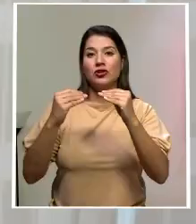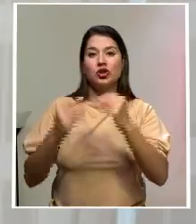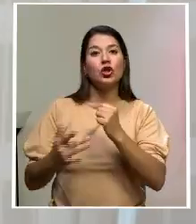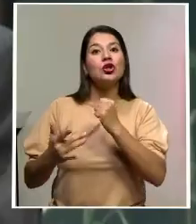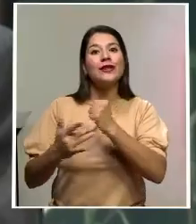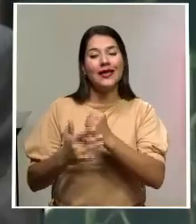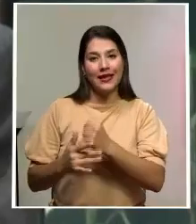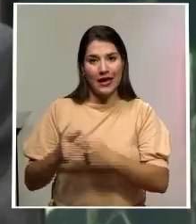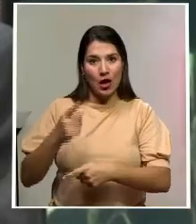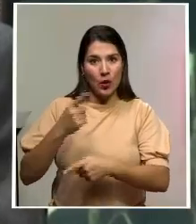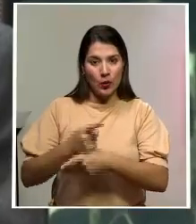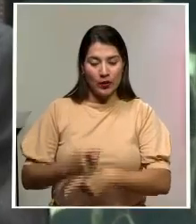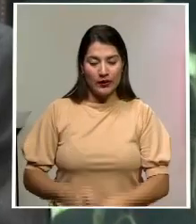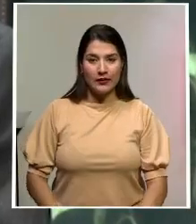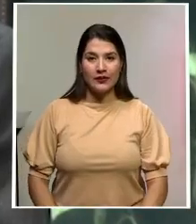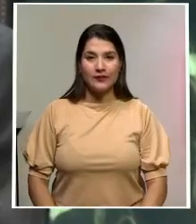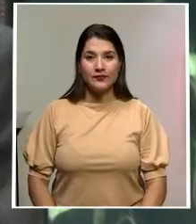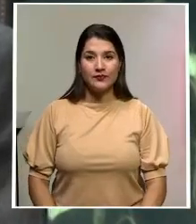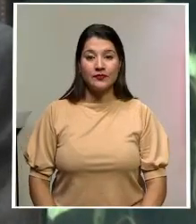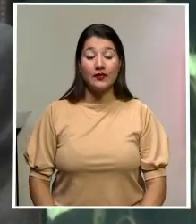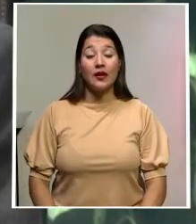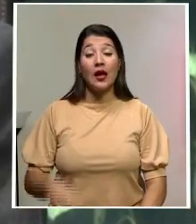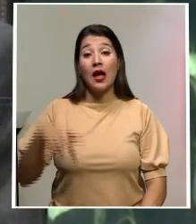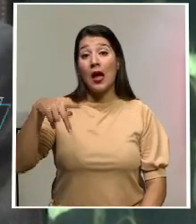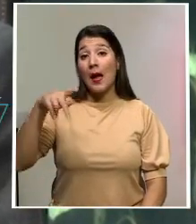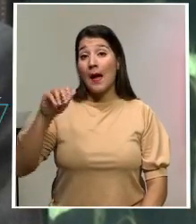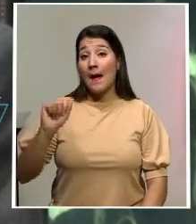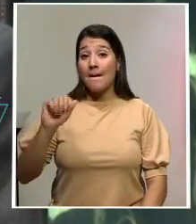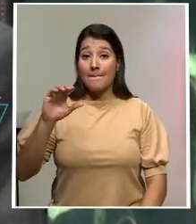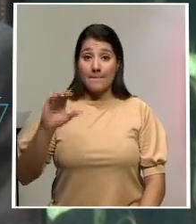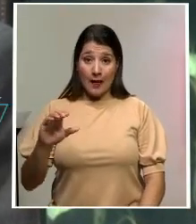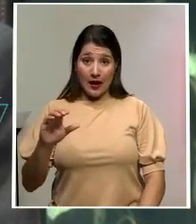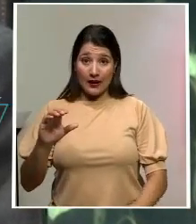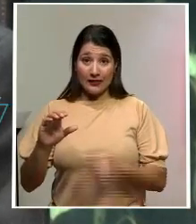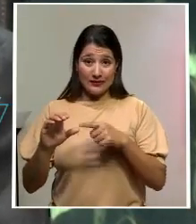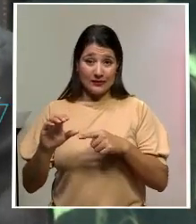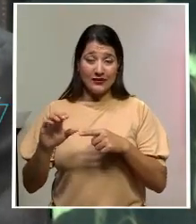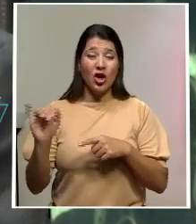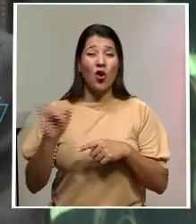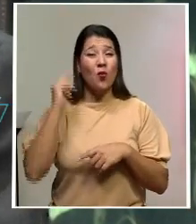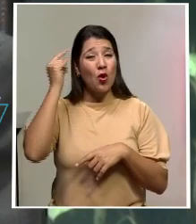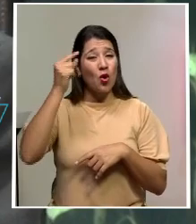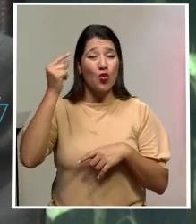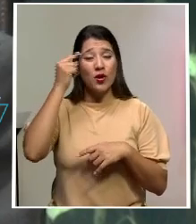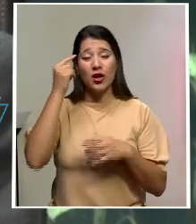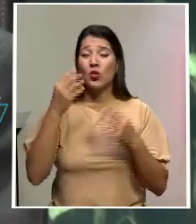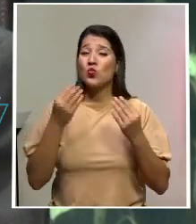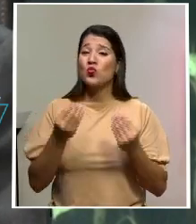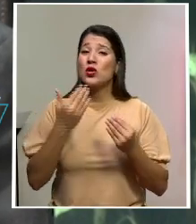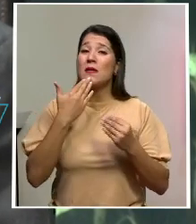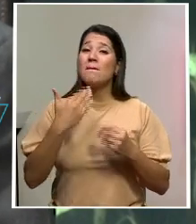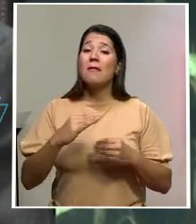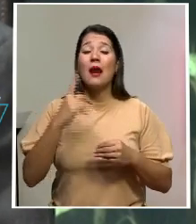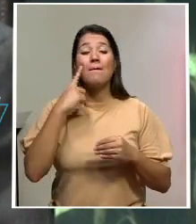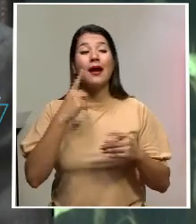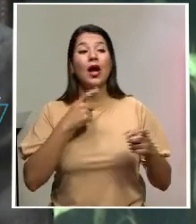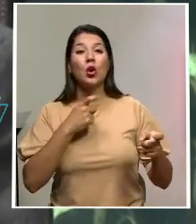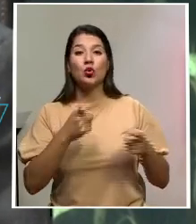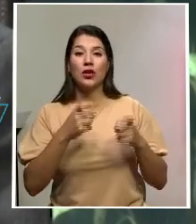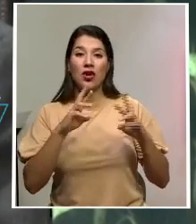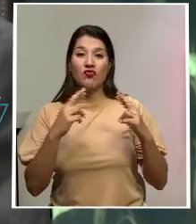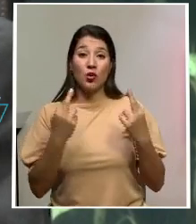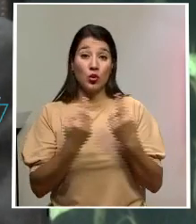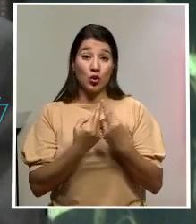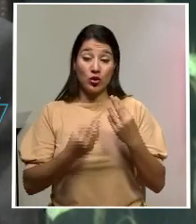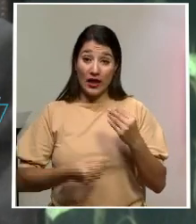otra posición. Por naturaleza, el PAC como gobierno ha sido muy malo para administrar las sesiones extraordinarias, y eso